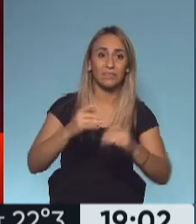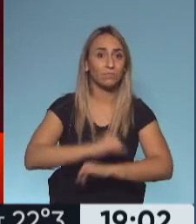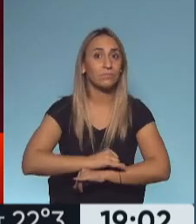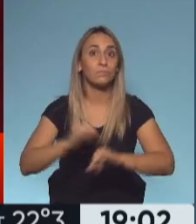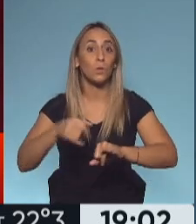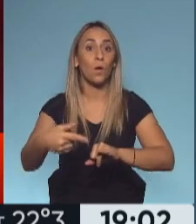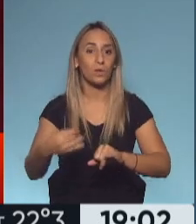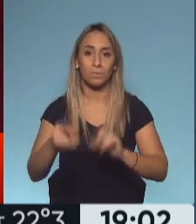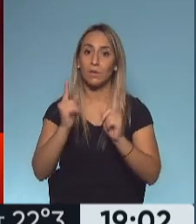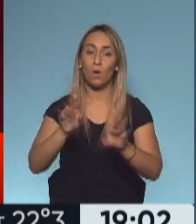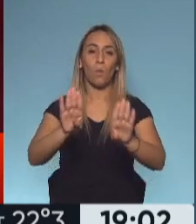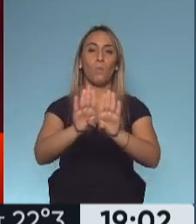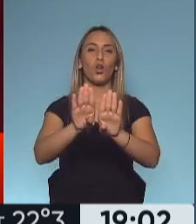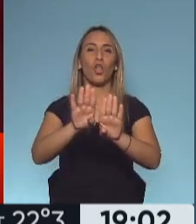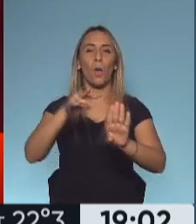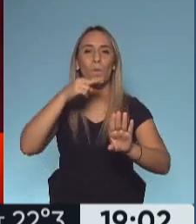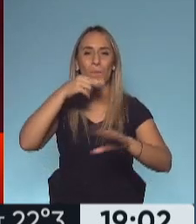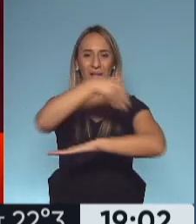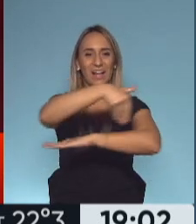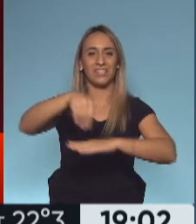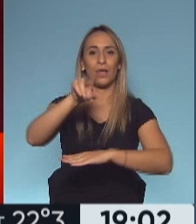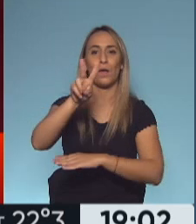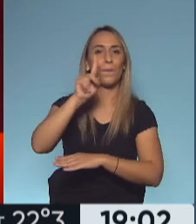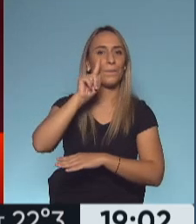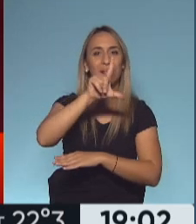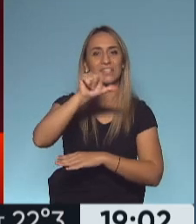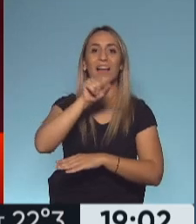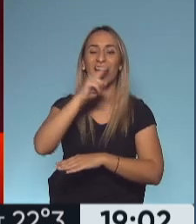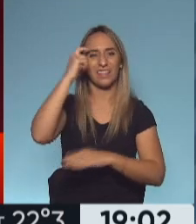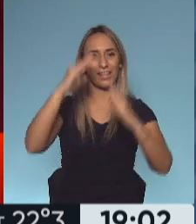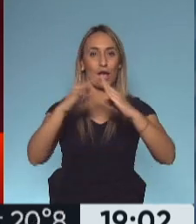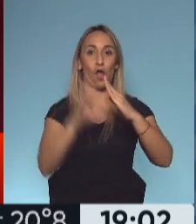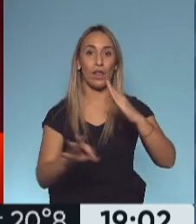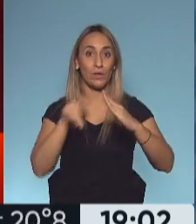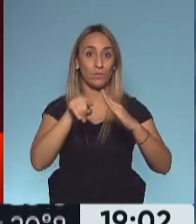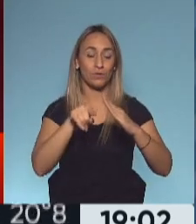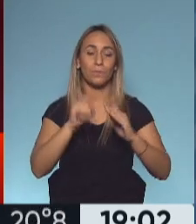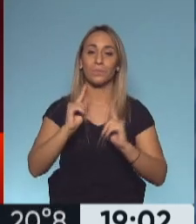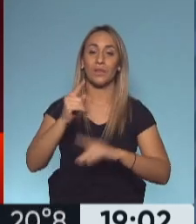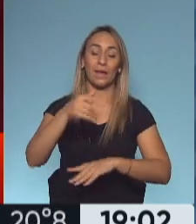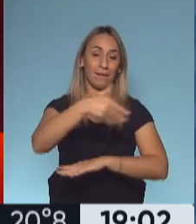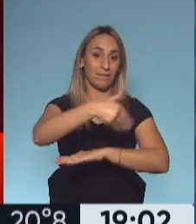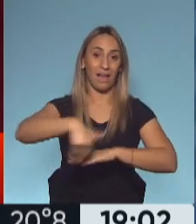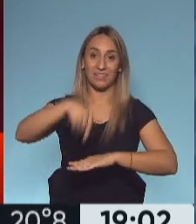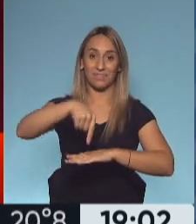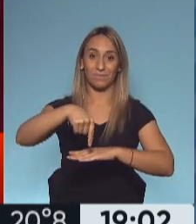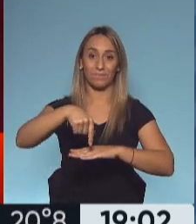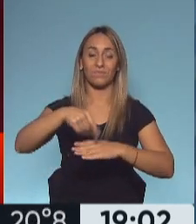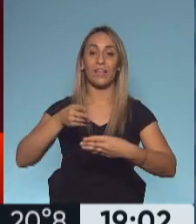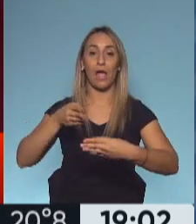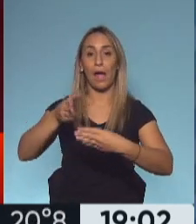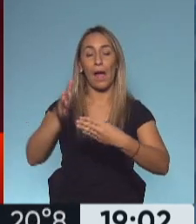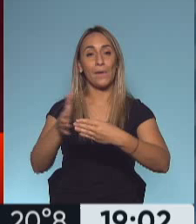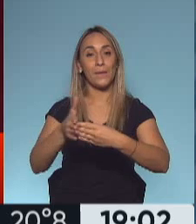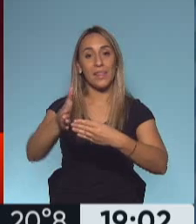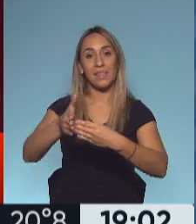ese portón en calle Villate, allí en la Quinta de Olivos, en la calle que cruza la avenida Maipú, en